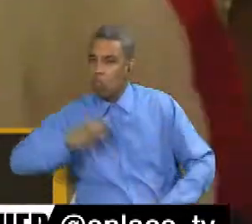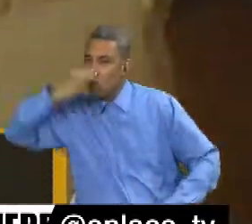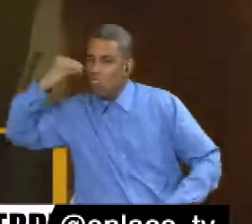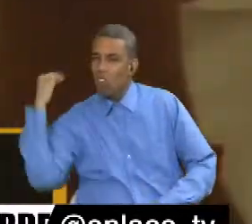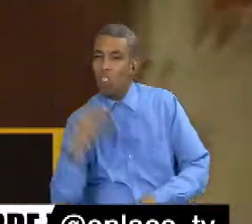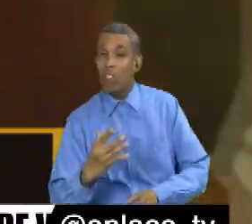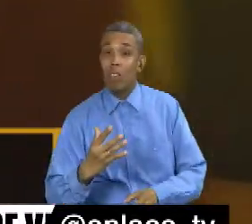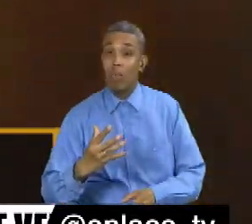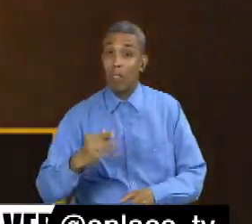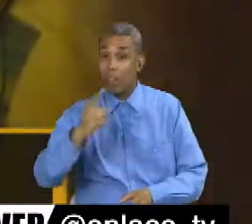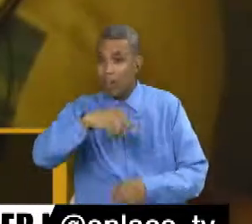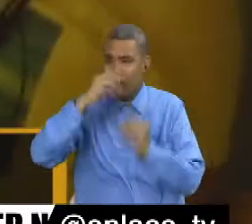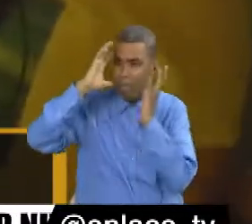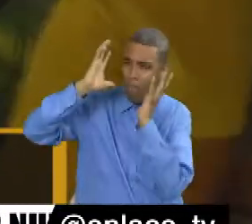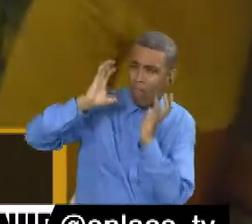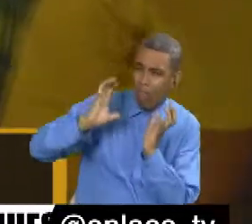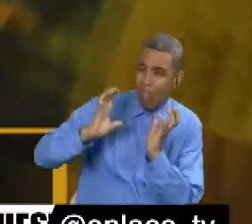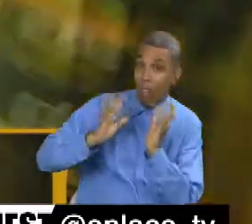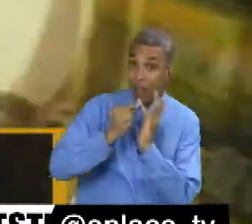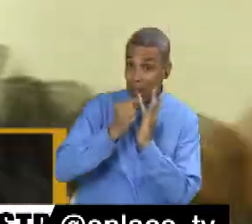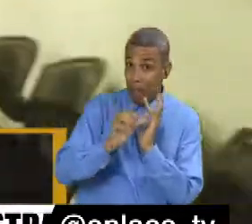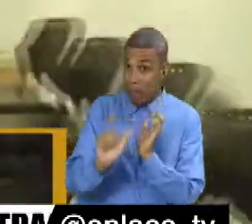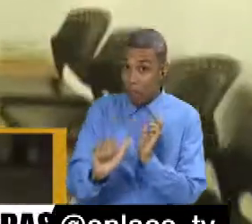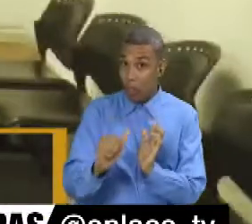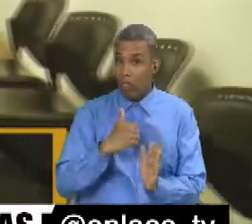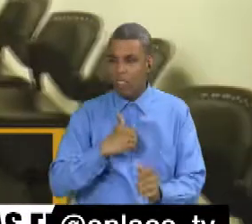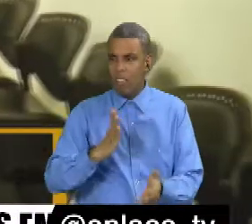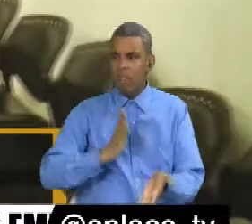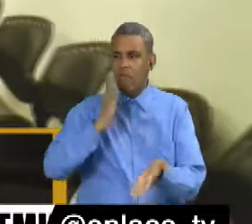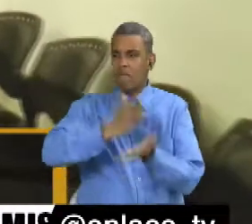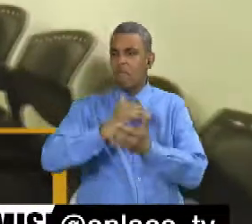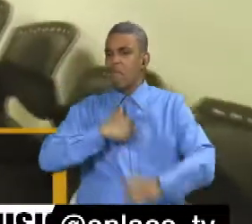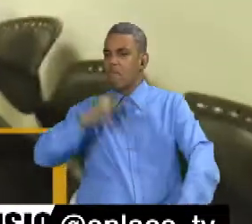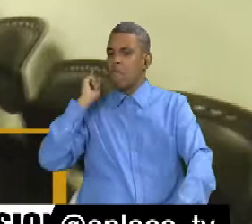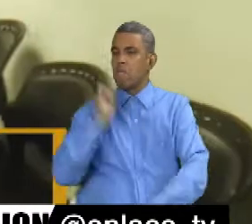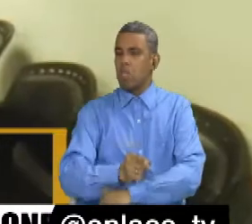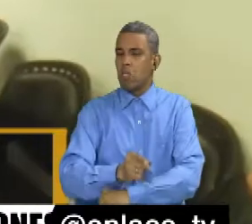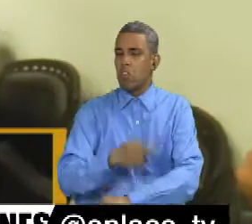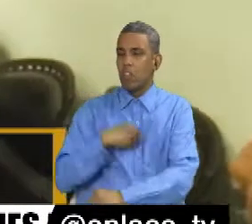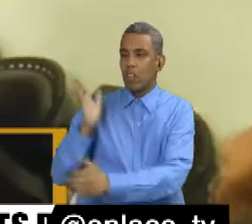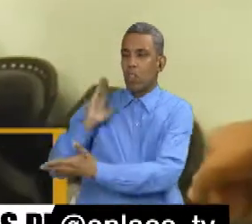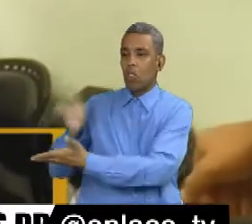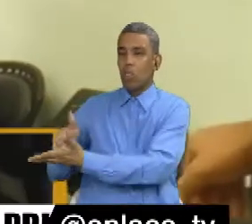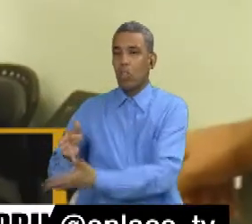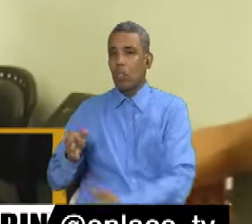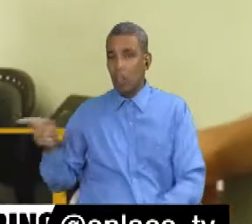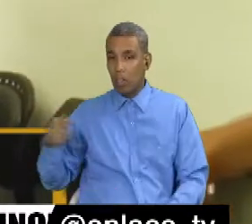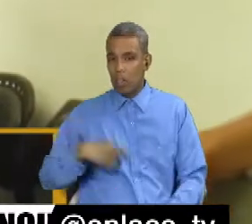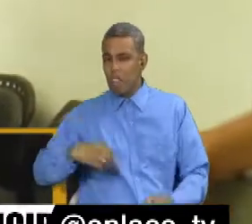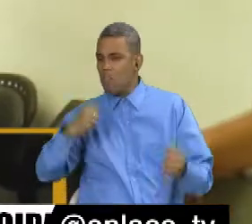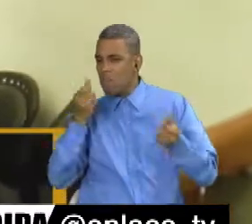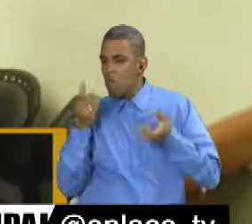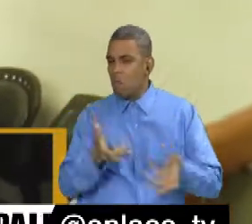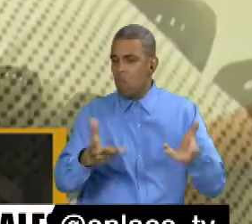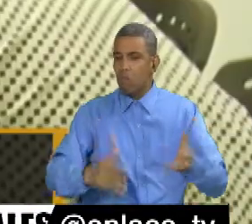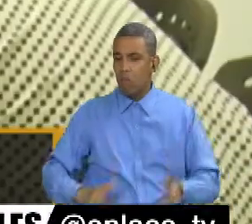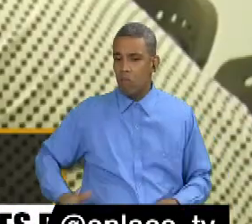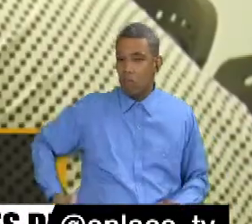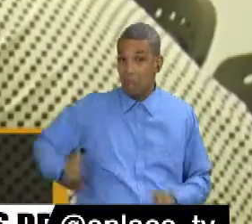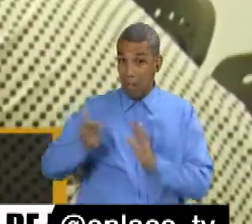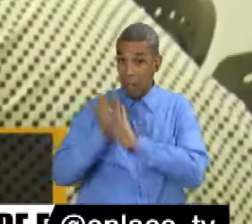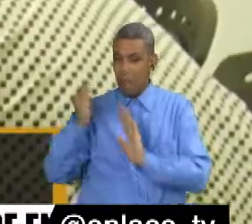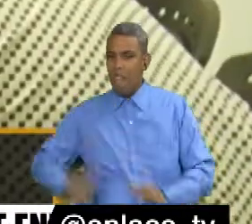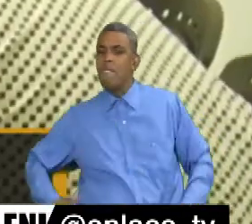Jesús Alberto Guevara en el mes de enero de este año habría amenazado a su compañera con un arma de fuego tipo revólver que apuntó